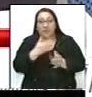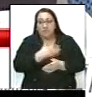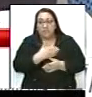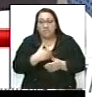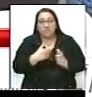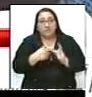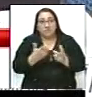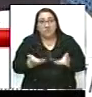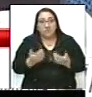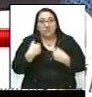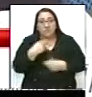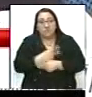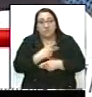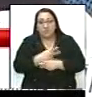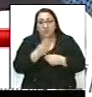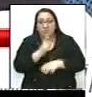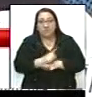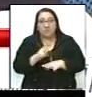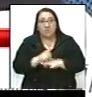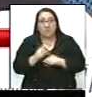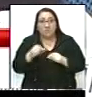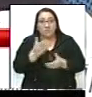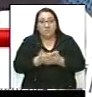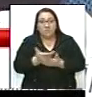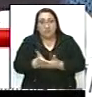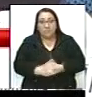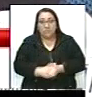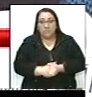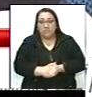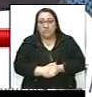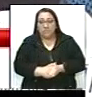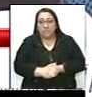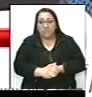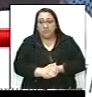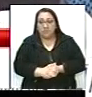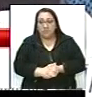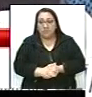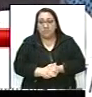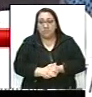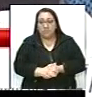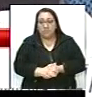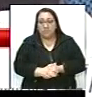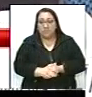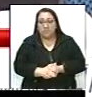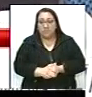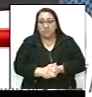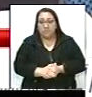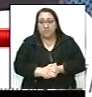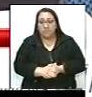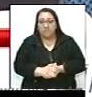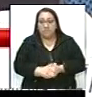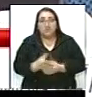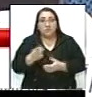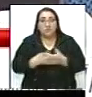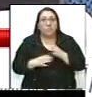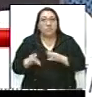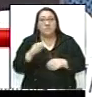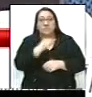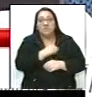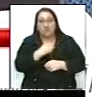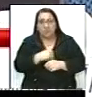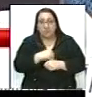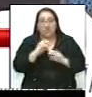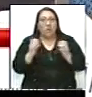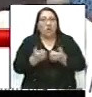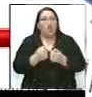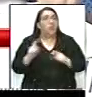Entonces, tengamos cuidado, porque el desarrollo de propuestas que hemos tenido el día de ayer, esa las ejecuta, las lleva a cabo el Ejecutivo. El